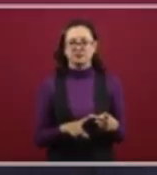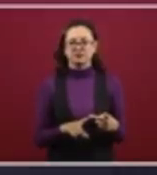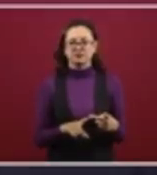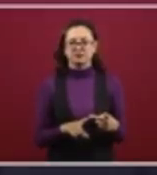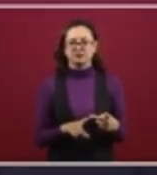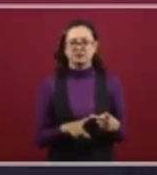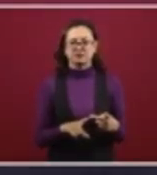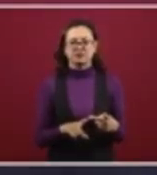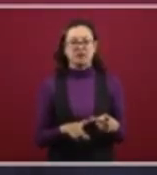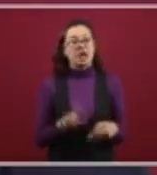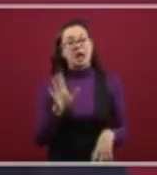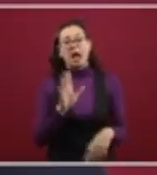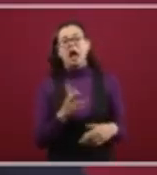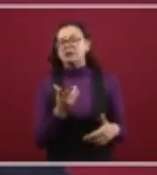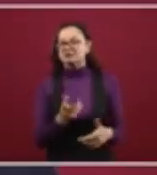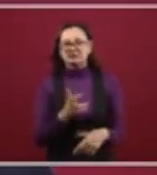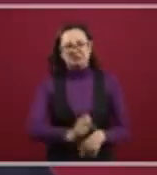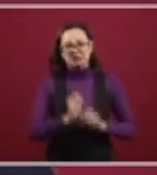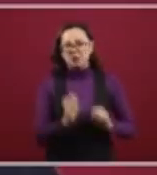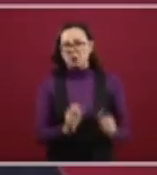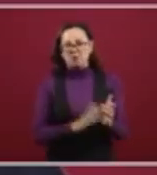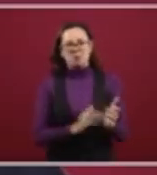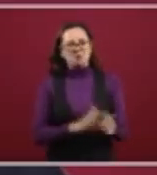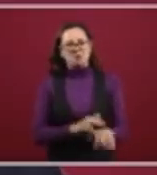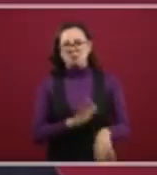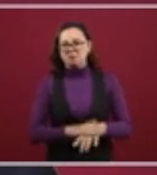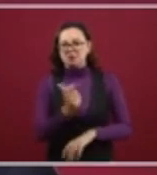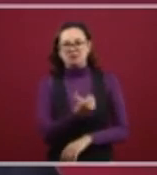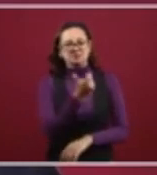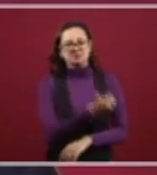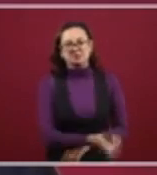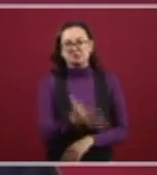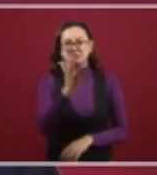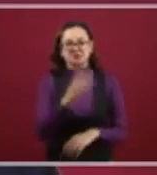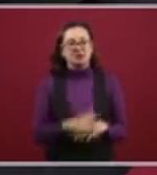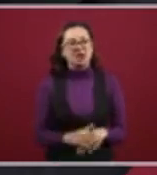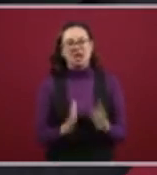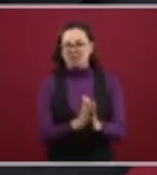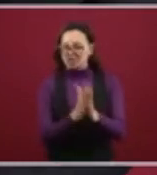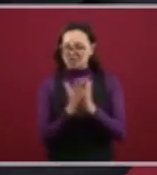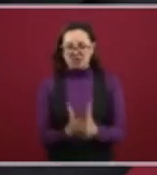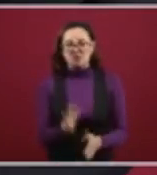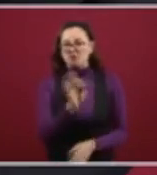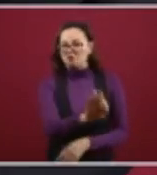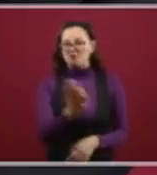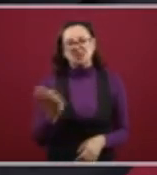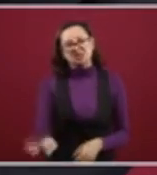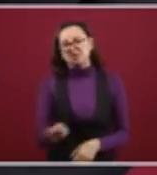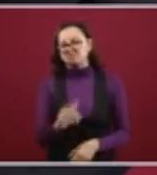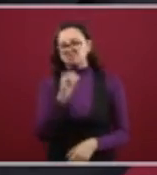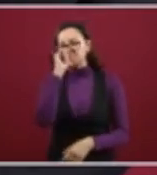se iba a comprar más caro el papel, que los libros de texto no iban a estar a tiempo,